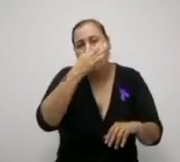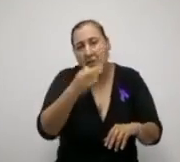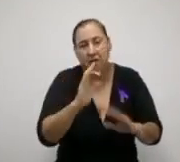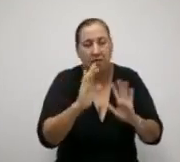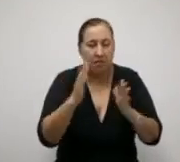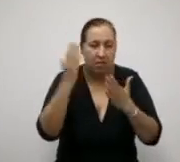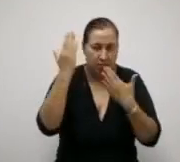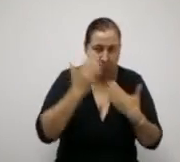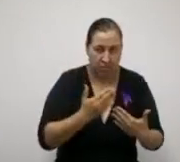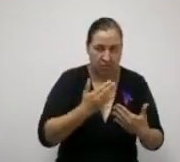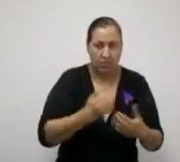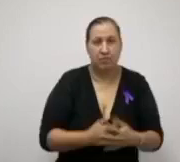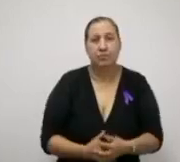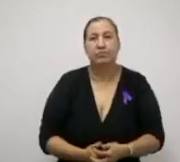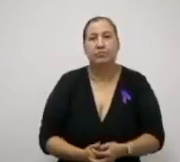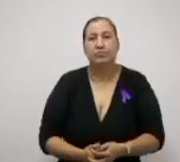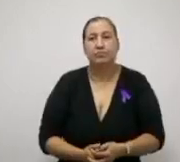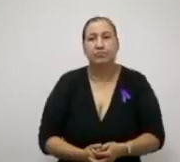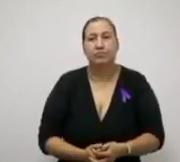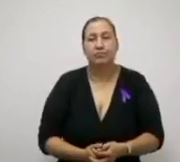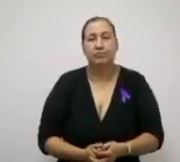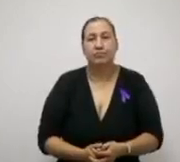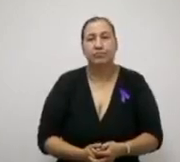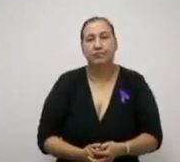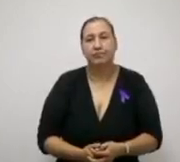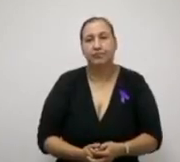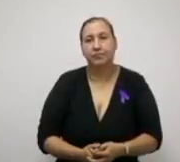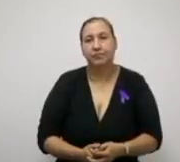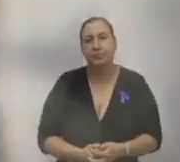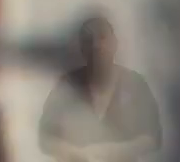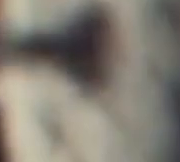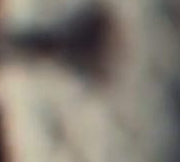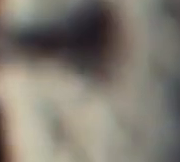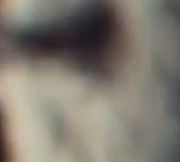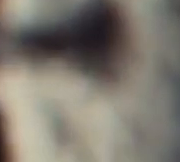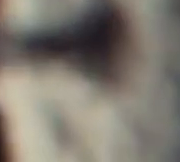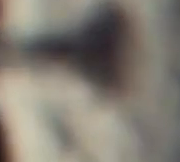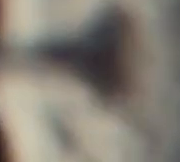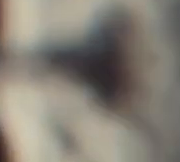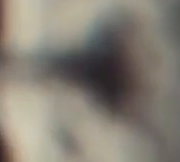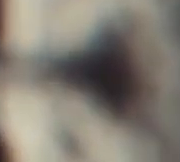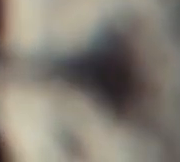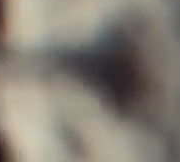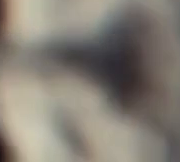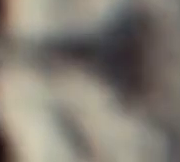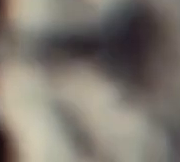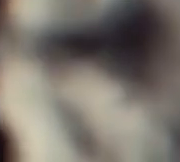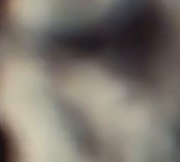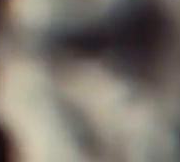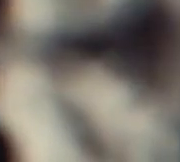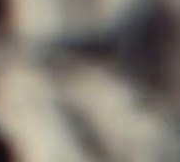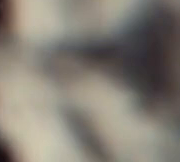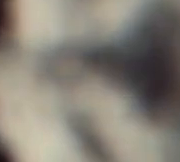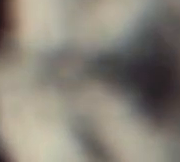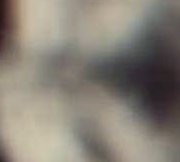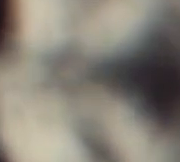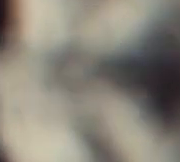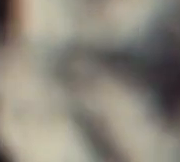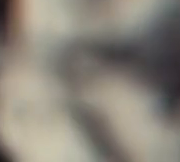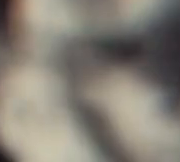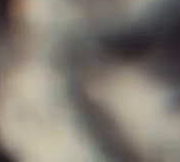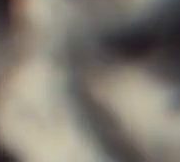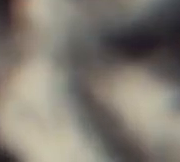vacuna. En cuanto a la pregunta número 4, nos habla sobre si aún es obligatorio el